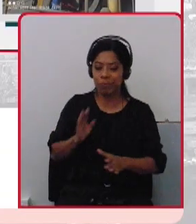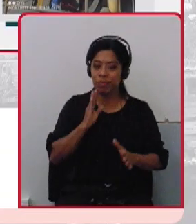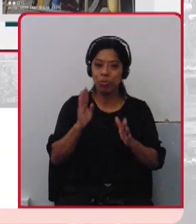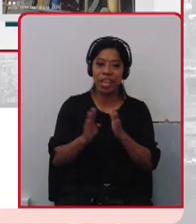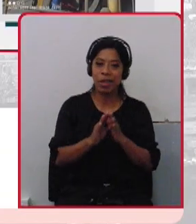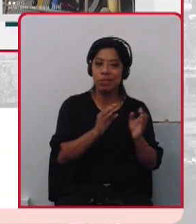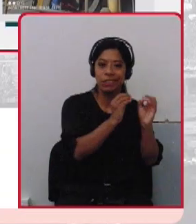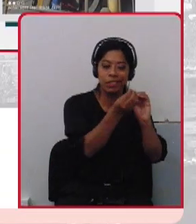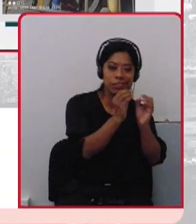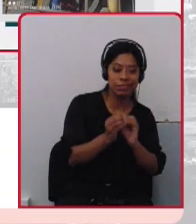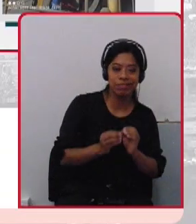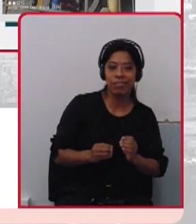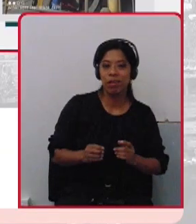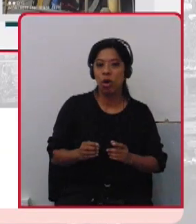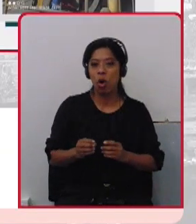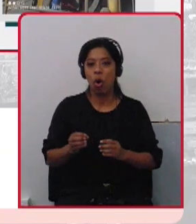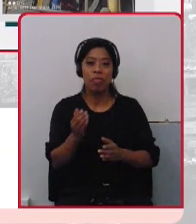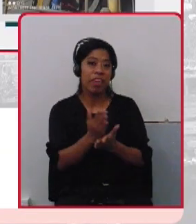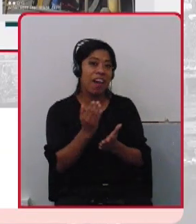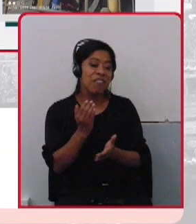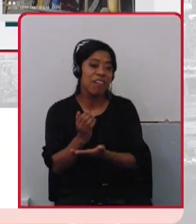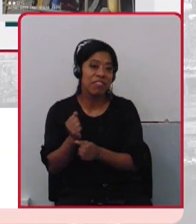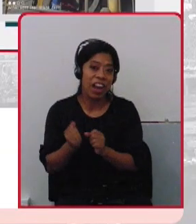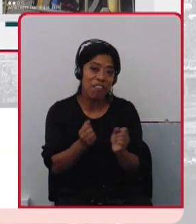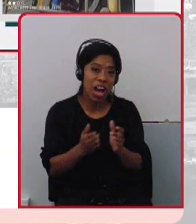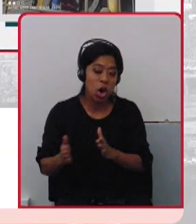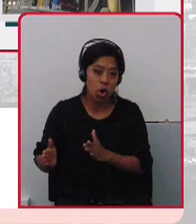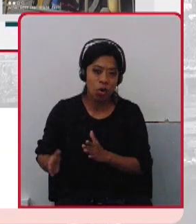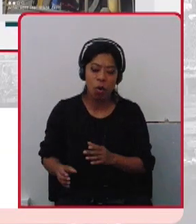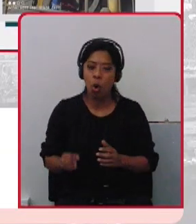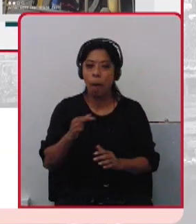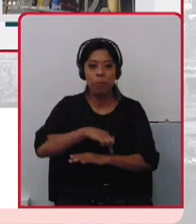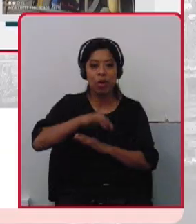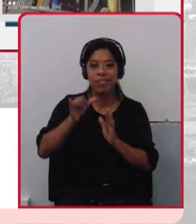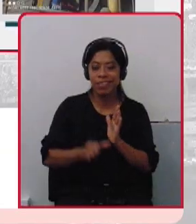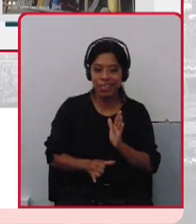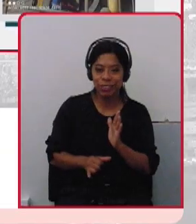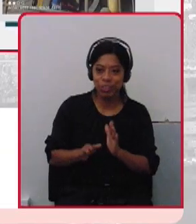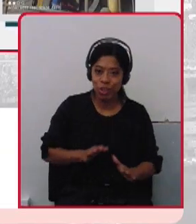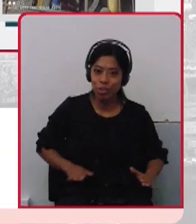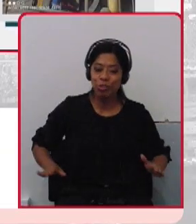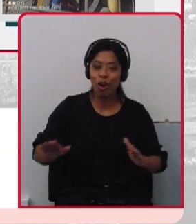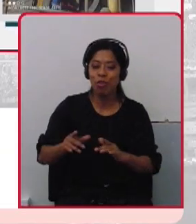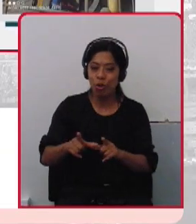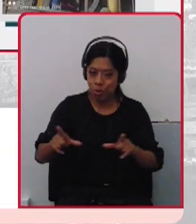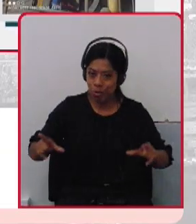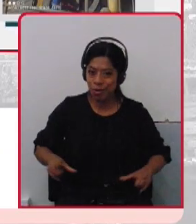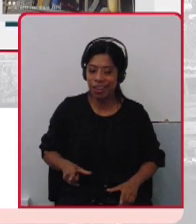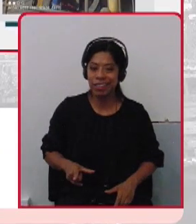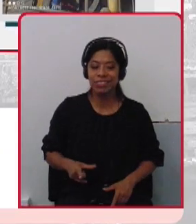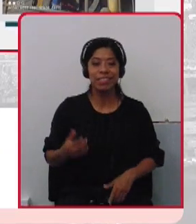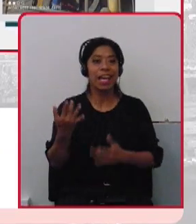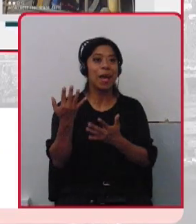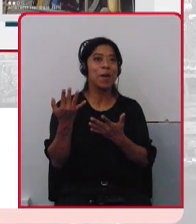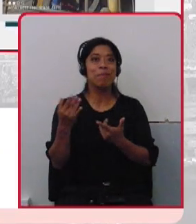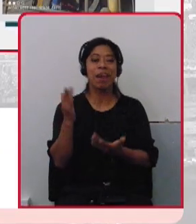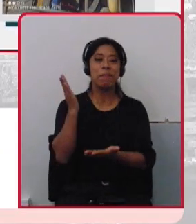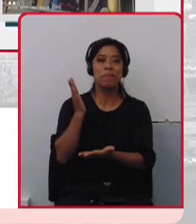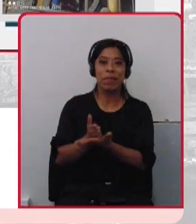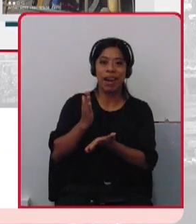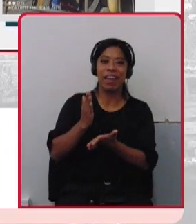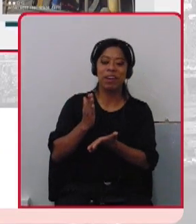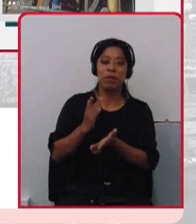ejemplo mantenimiento, operaciones, incluso proyectos. O sea, todas las áreas están esperando justo una parada de este